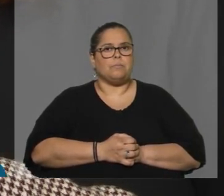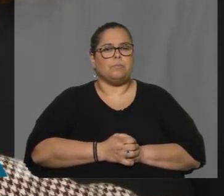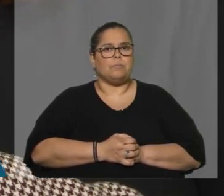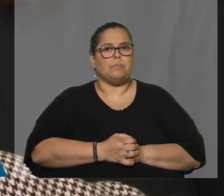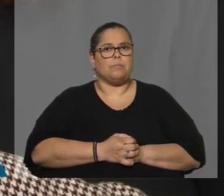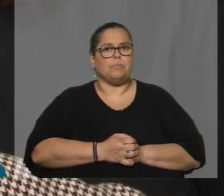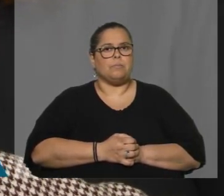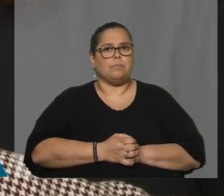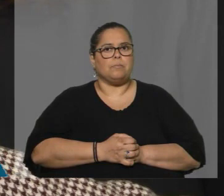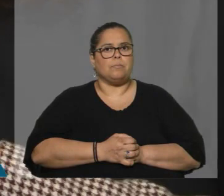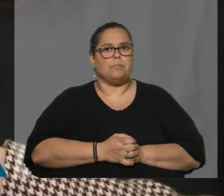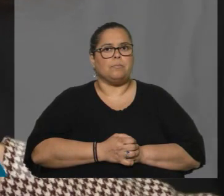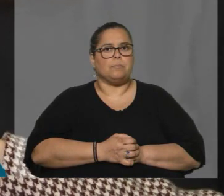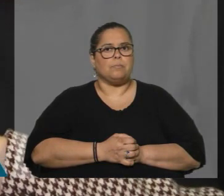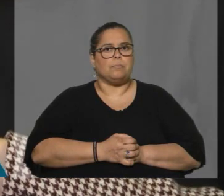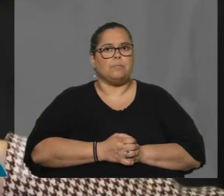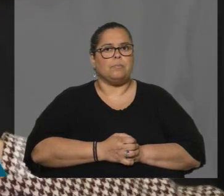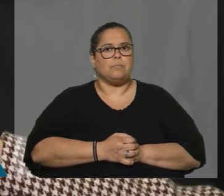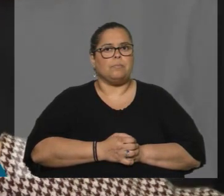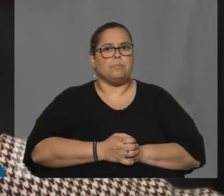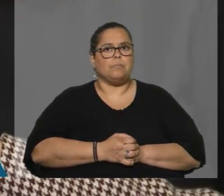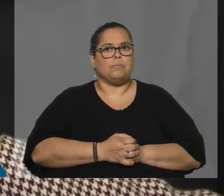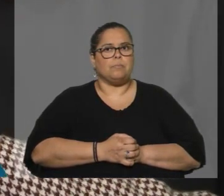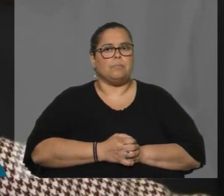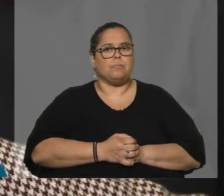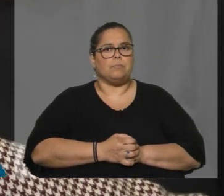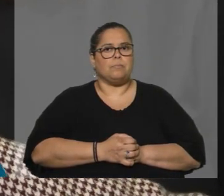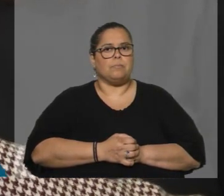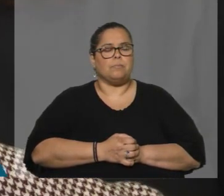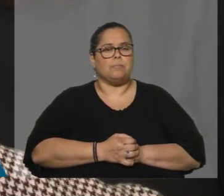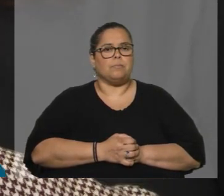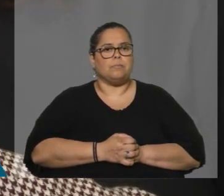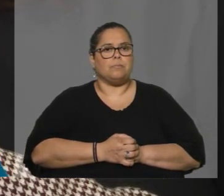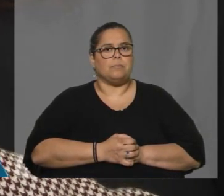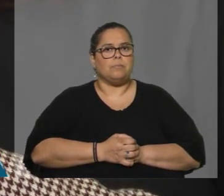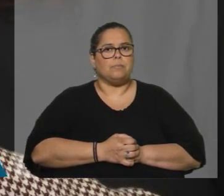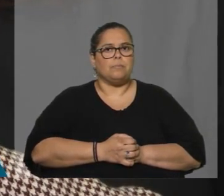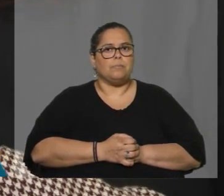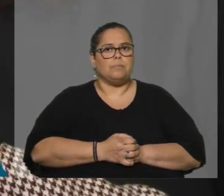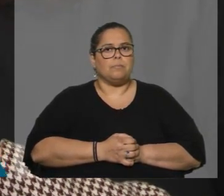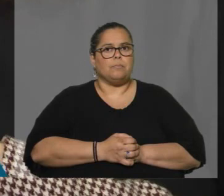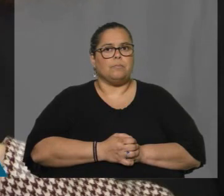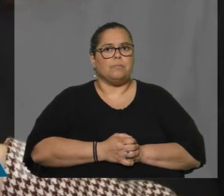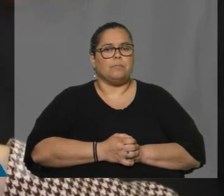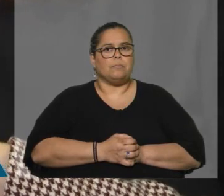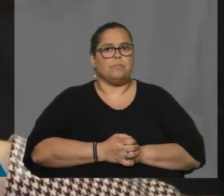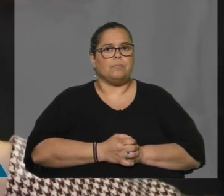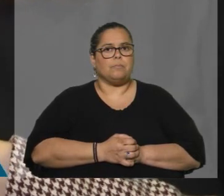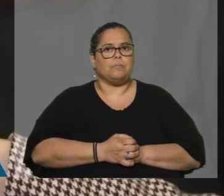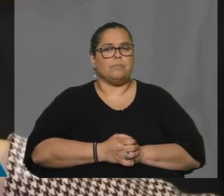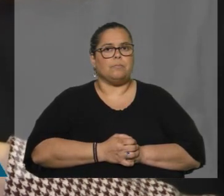Israel hamas terror organization the the senadores have